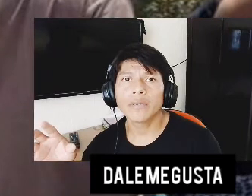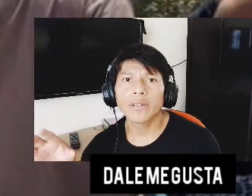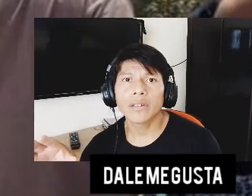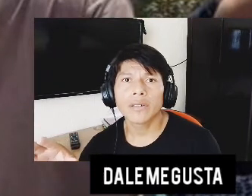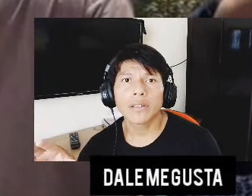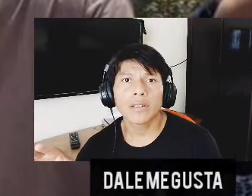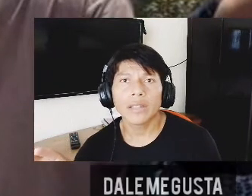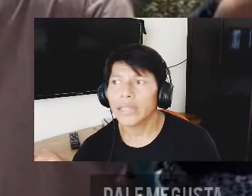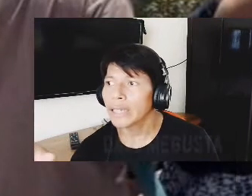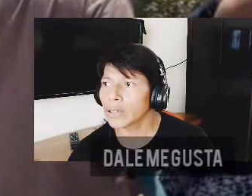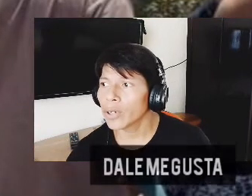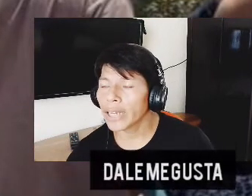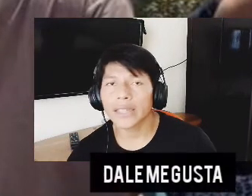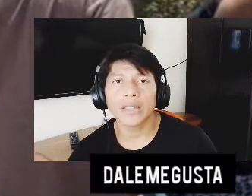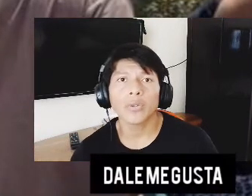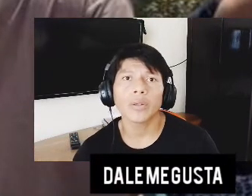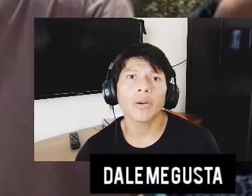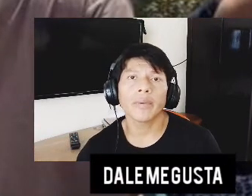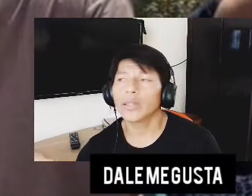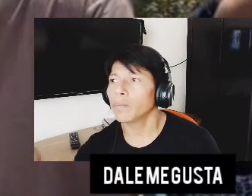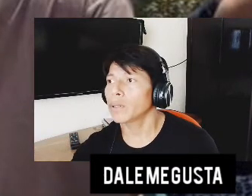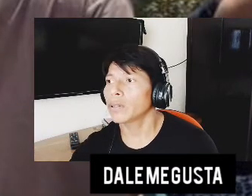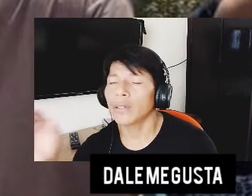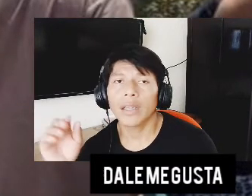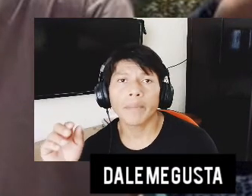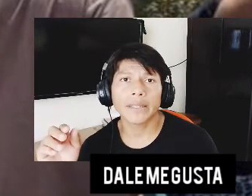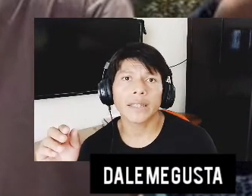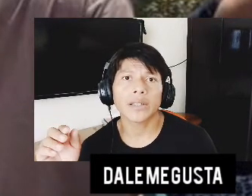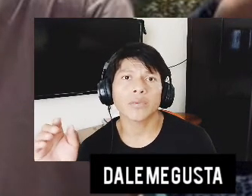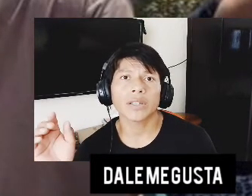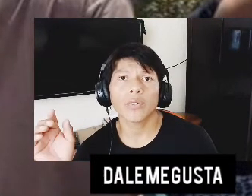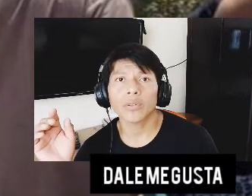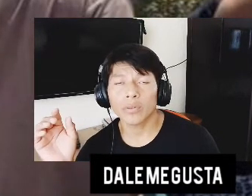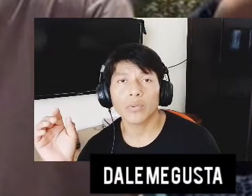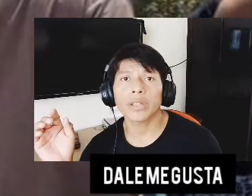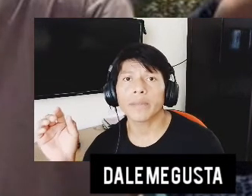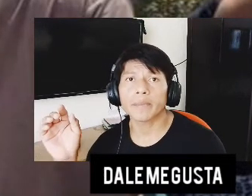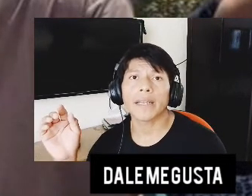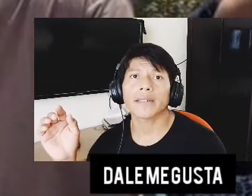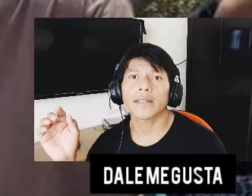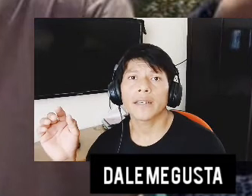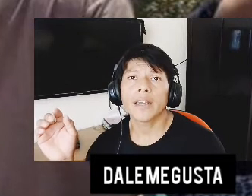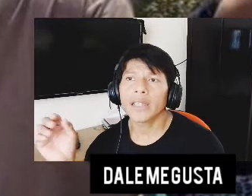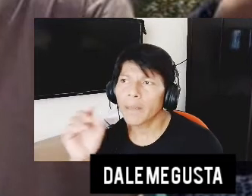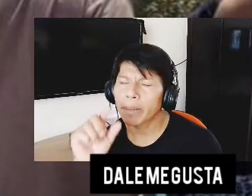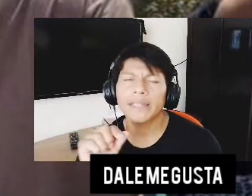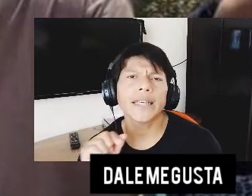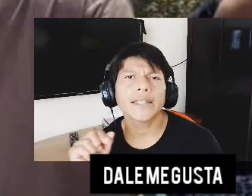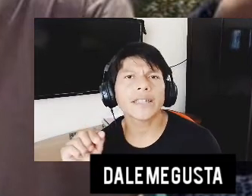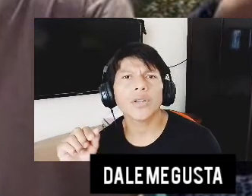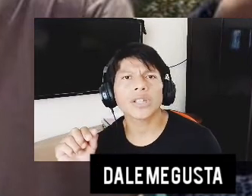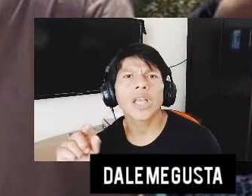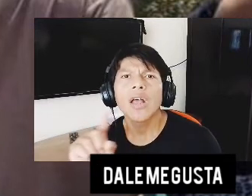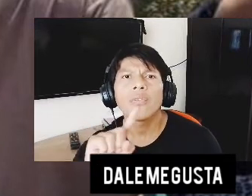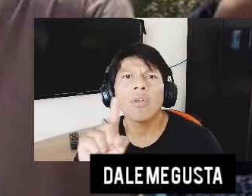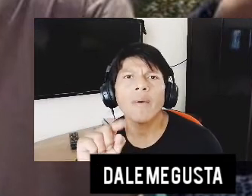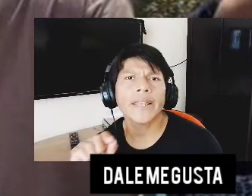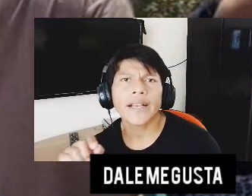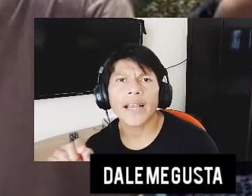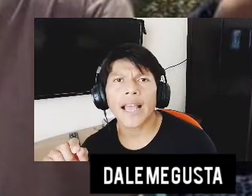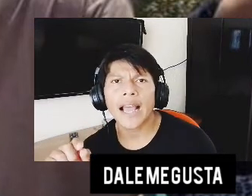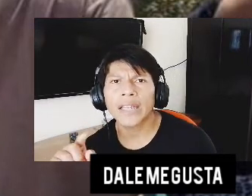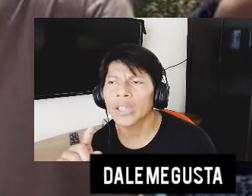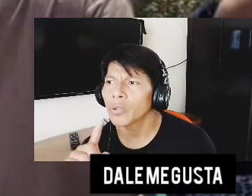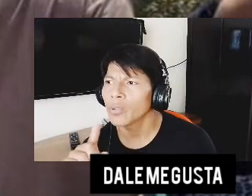no los toma en serio. ¿Y qué es lo que hacen de último momento? Pues el presidente es nuestra última esperanza. Y el presidente, señores, no